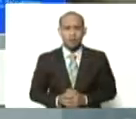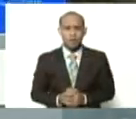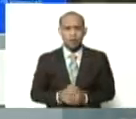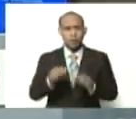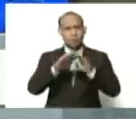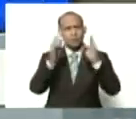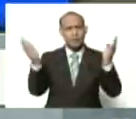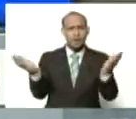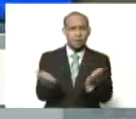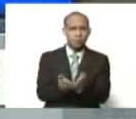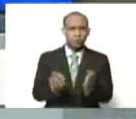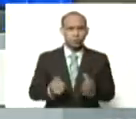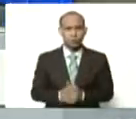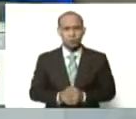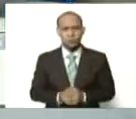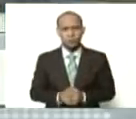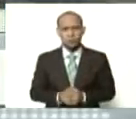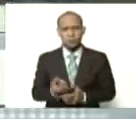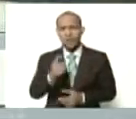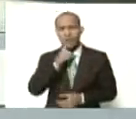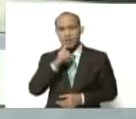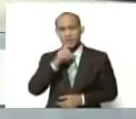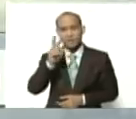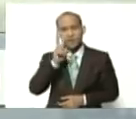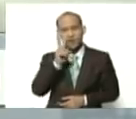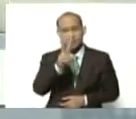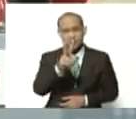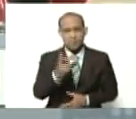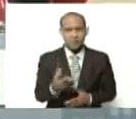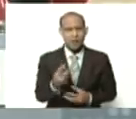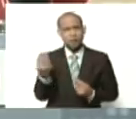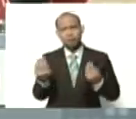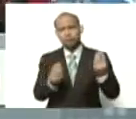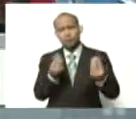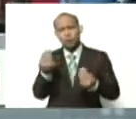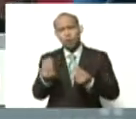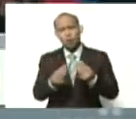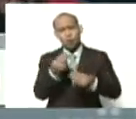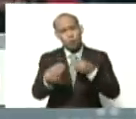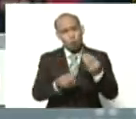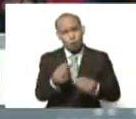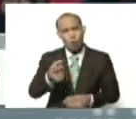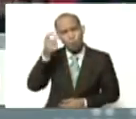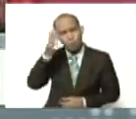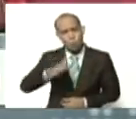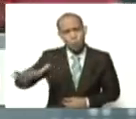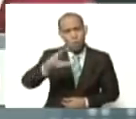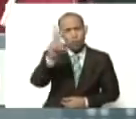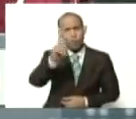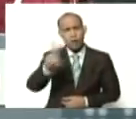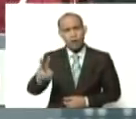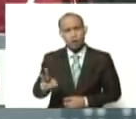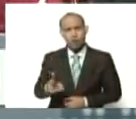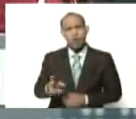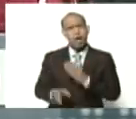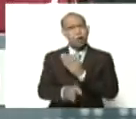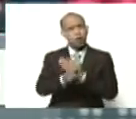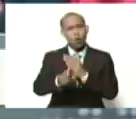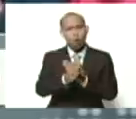el mundo. Es difícil ver cómo el pueblo de Venezuela se ha mantenido leal